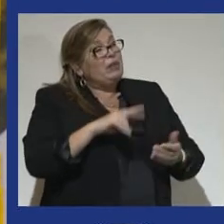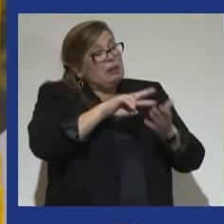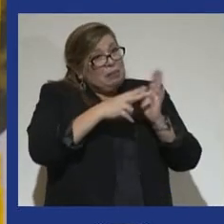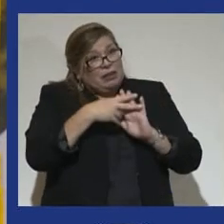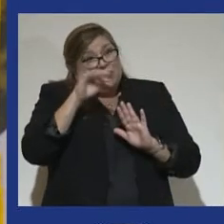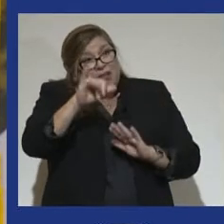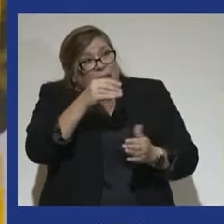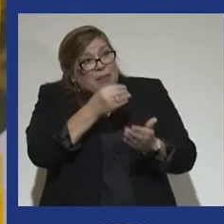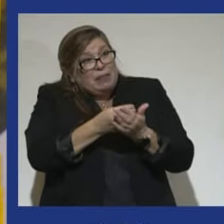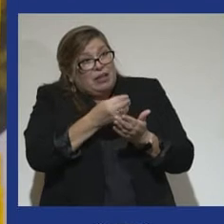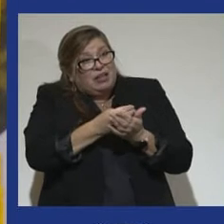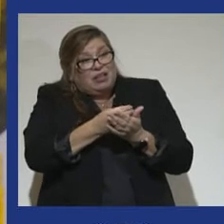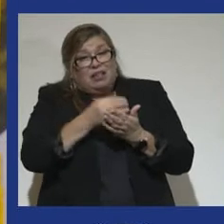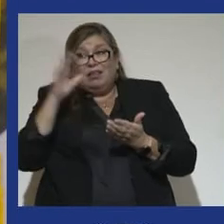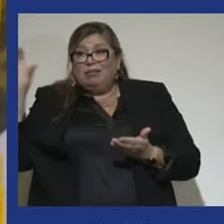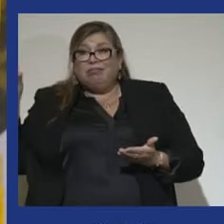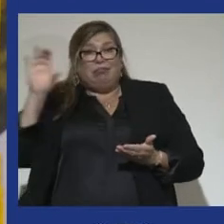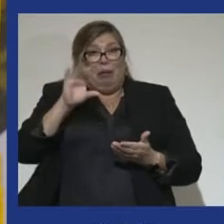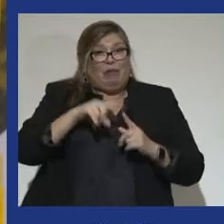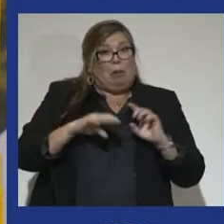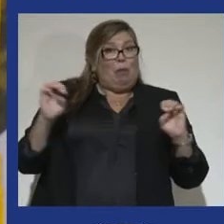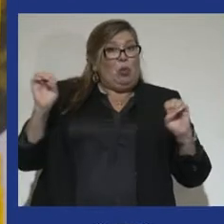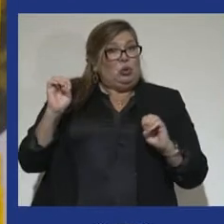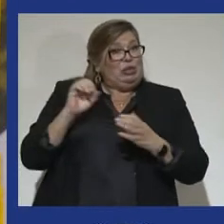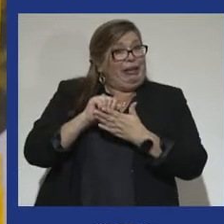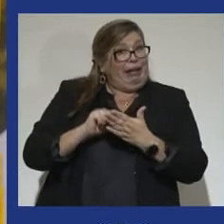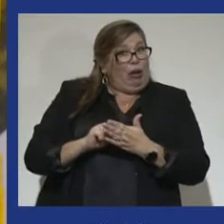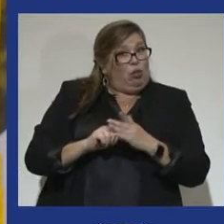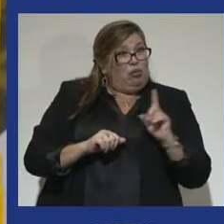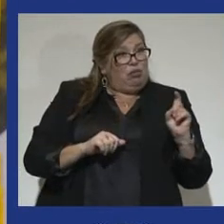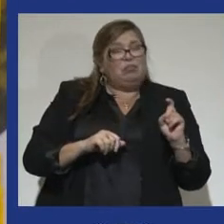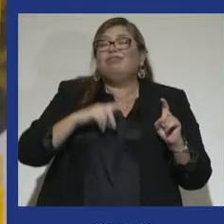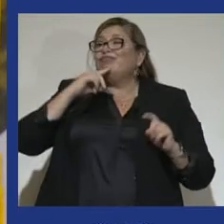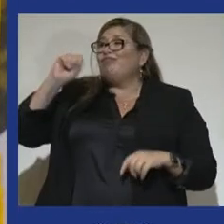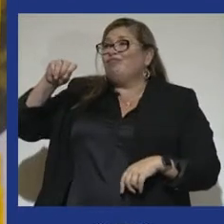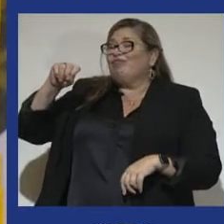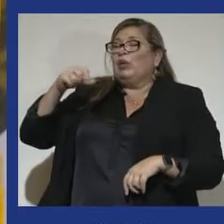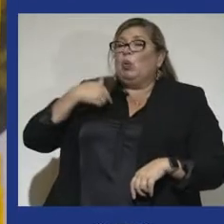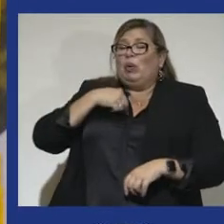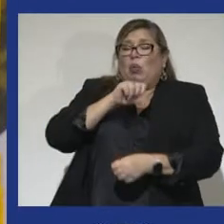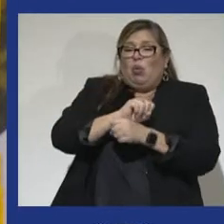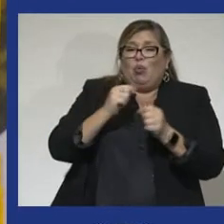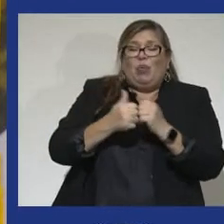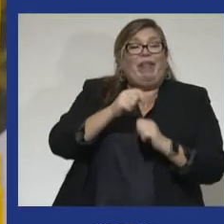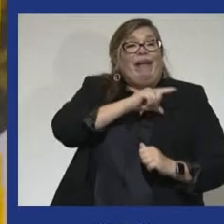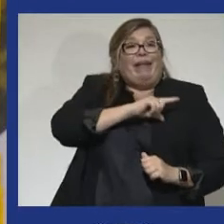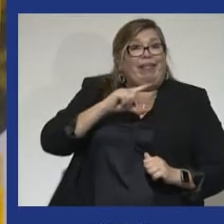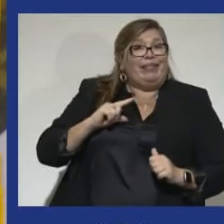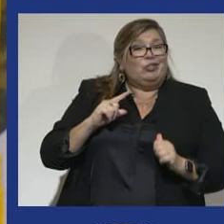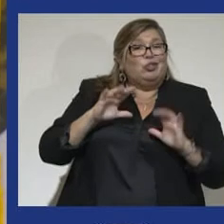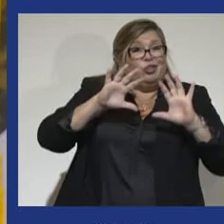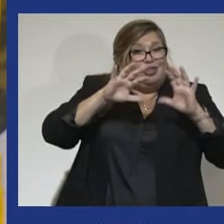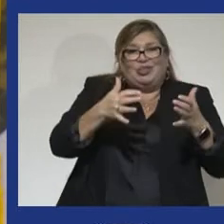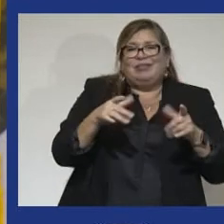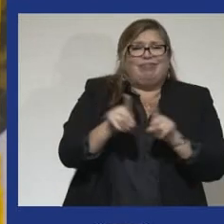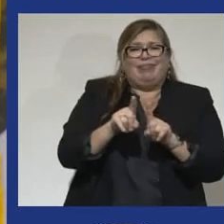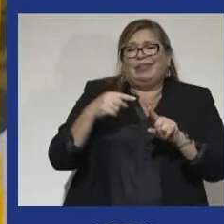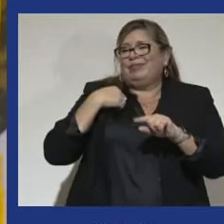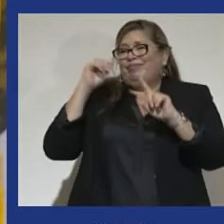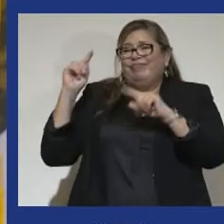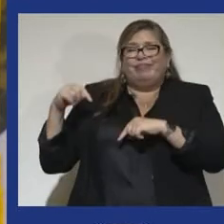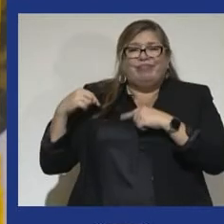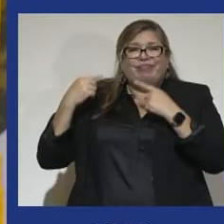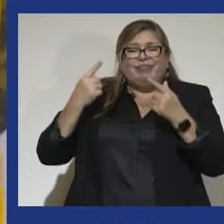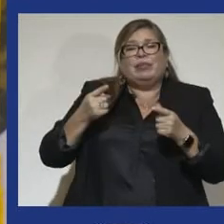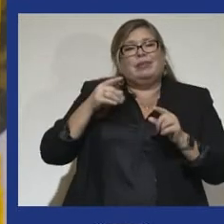entonces eso saldrá de una cuenta de emergencia correcto trabajaríamos con la legislatura como lo hemos